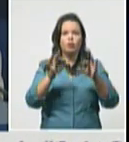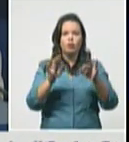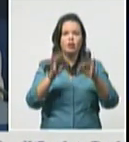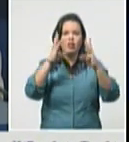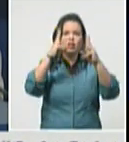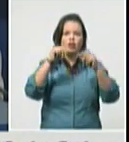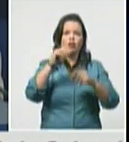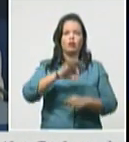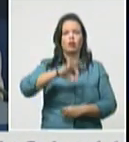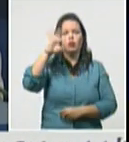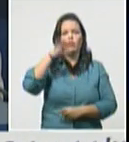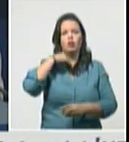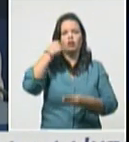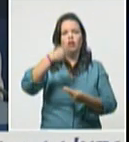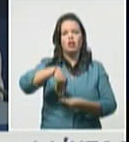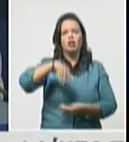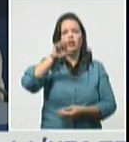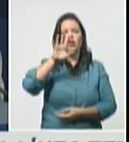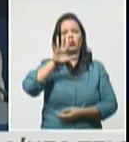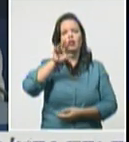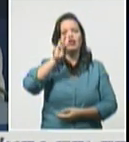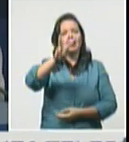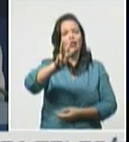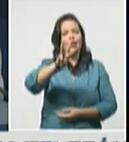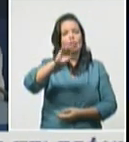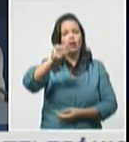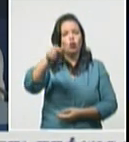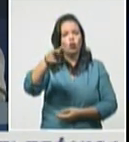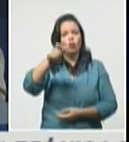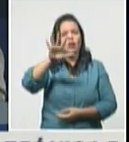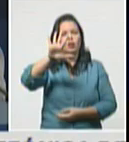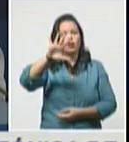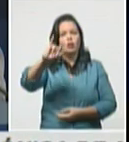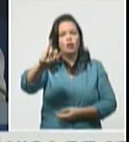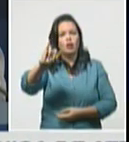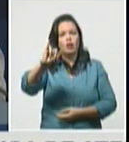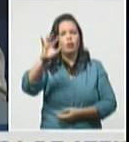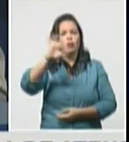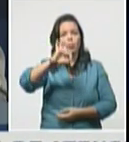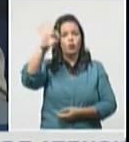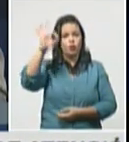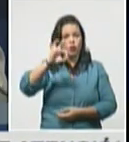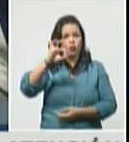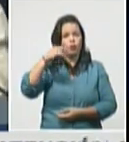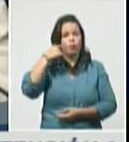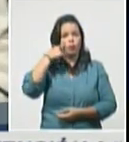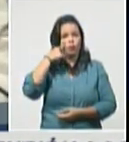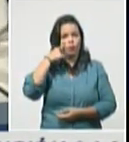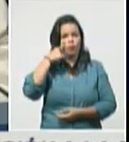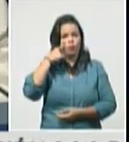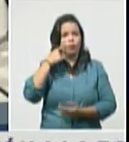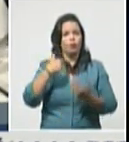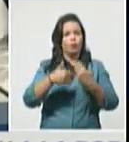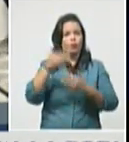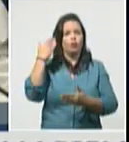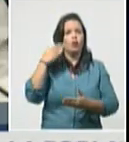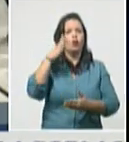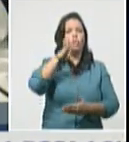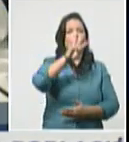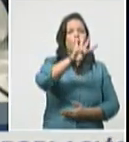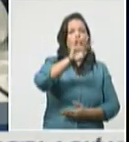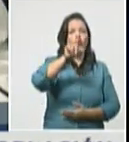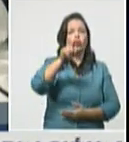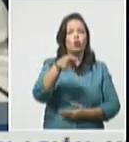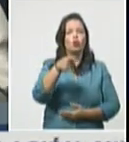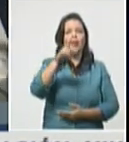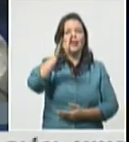de 3,56% contra la de 4,19% que presenta la